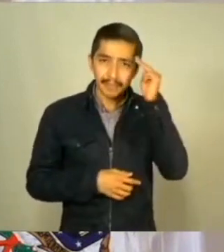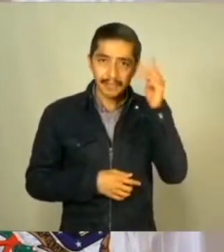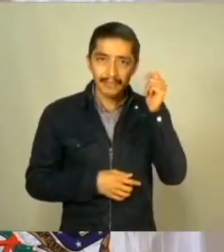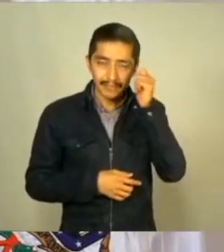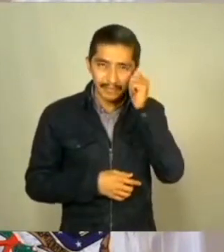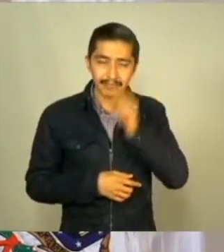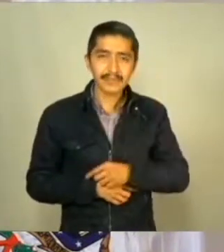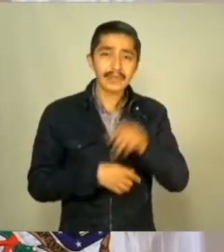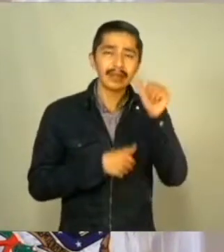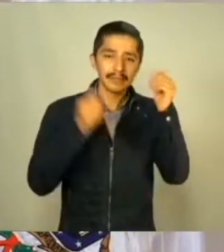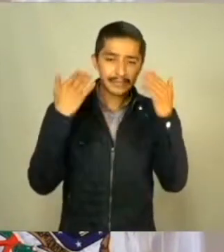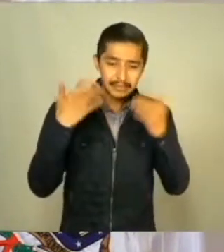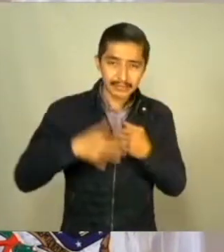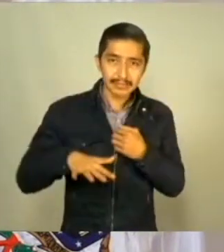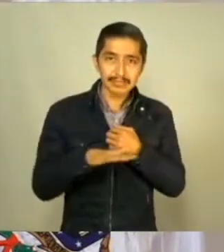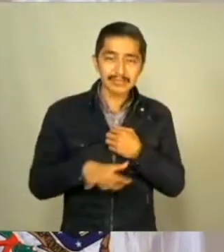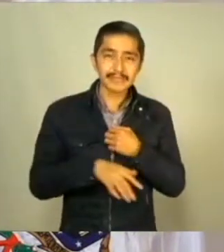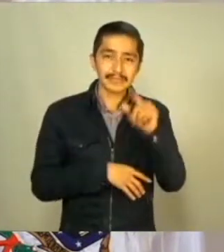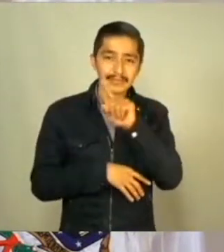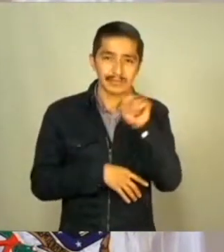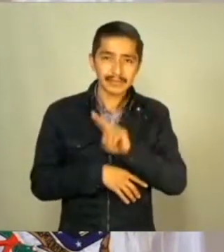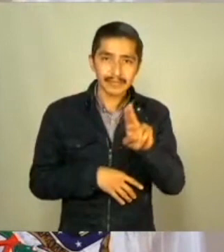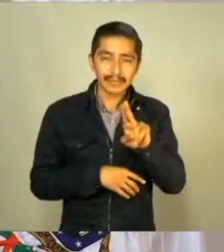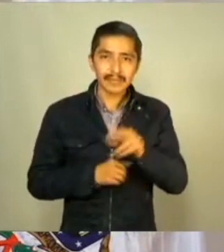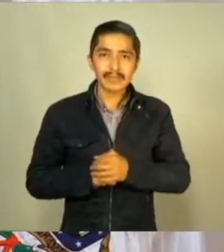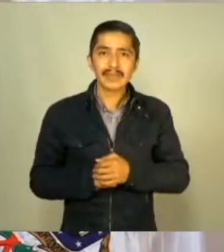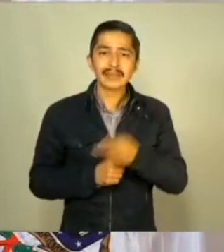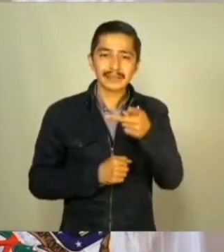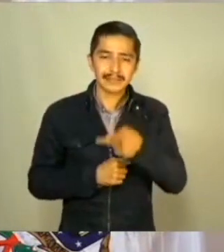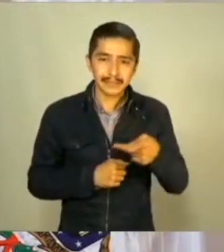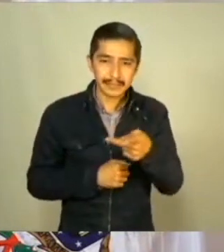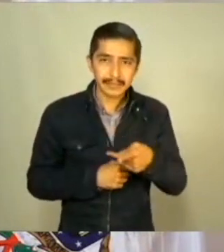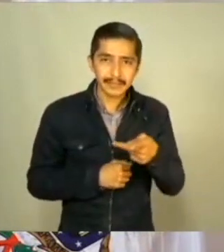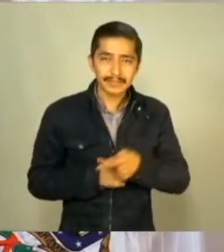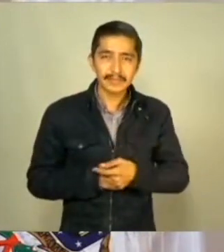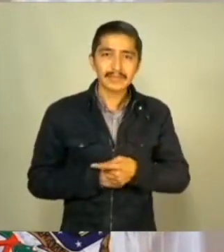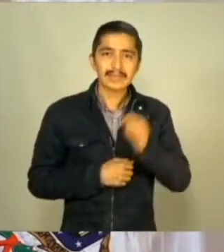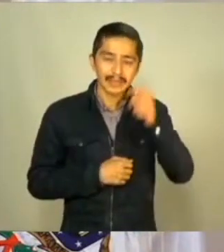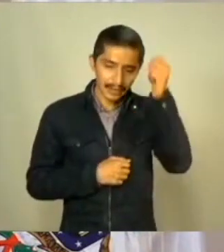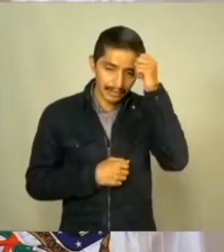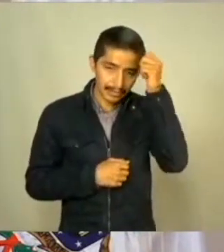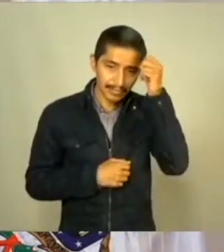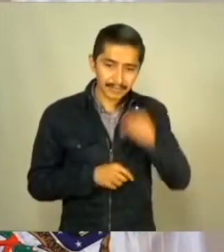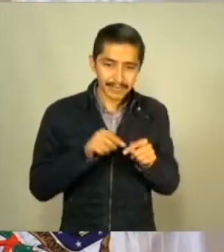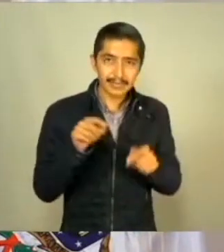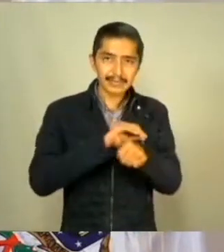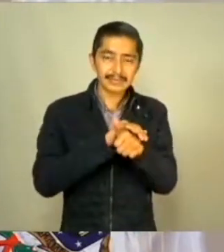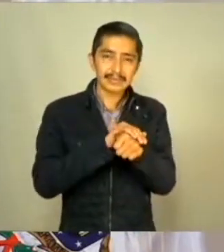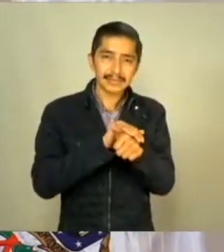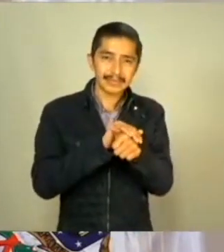apatzingán zacapu tarímbaro tacámbaro sahuayo